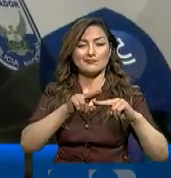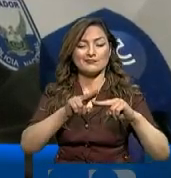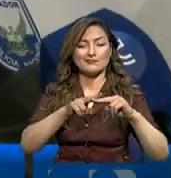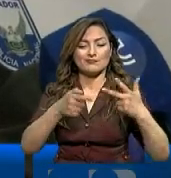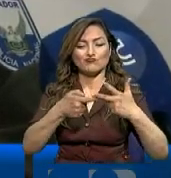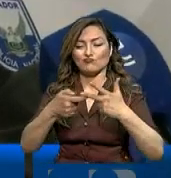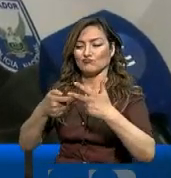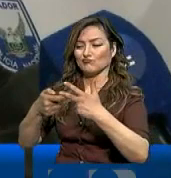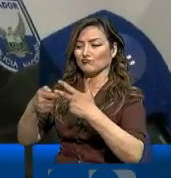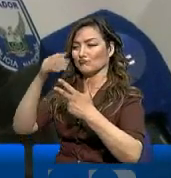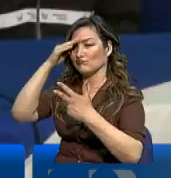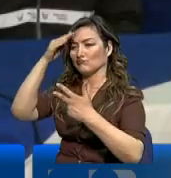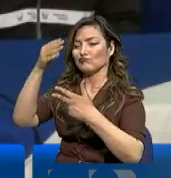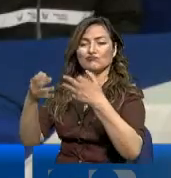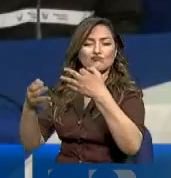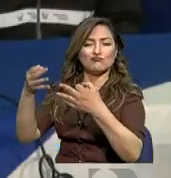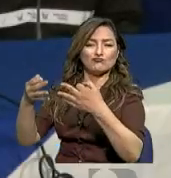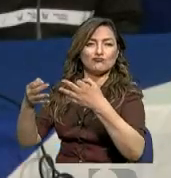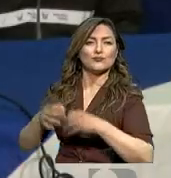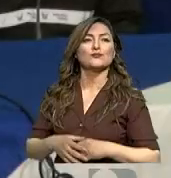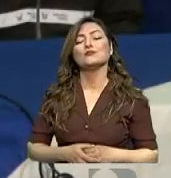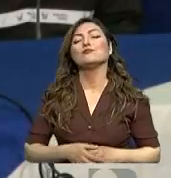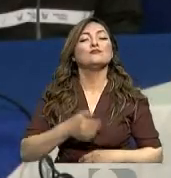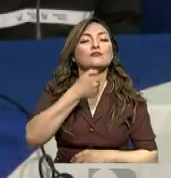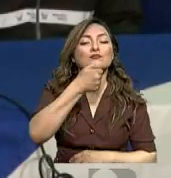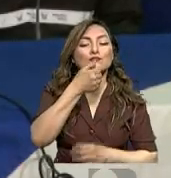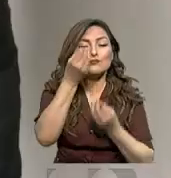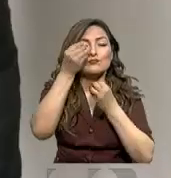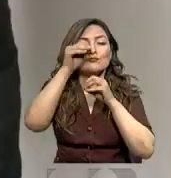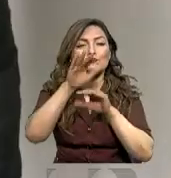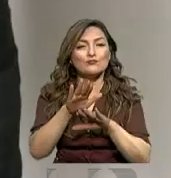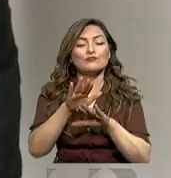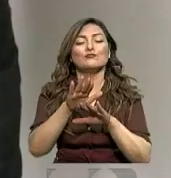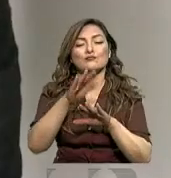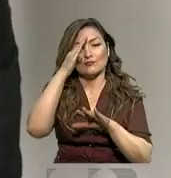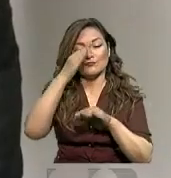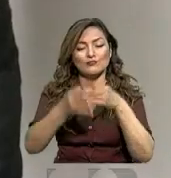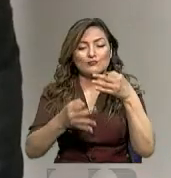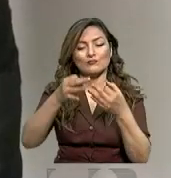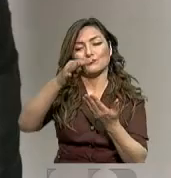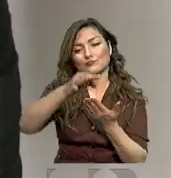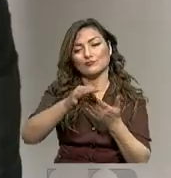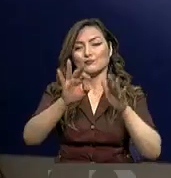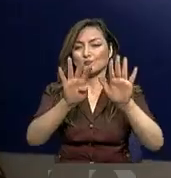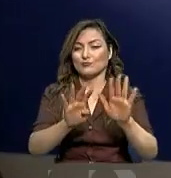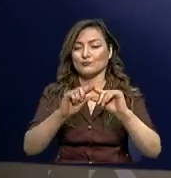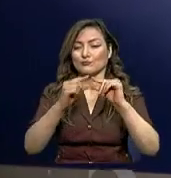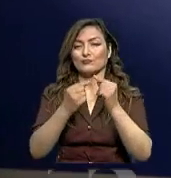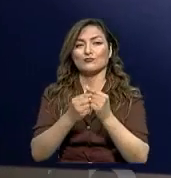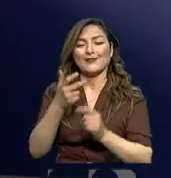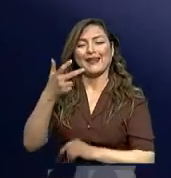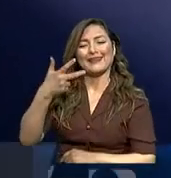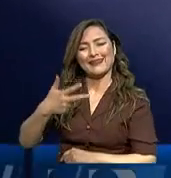bodegas de la Policía Judicial. Por último, en la rueda de prensa, la Policía Judicial de la Zona 9 informó de la desarticulación de un grupo de